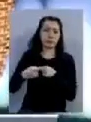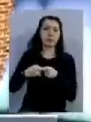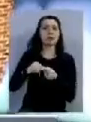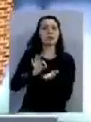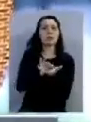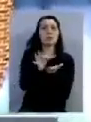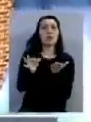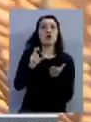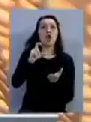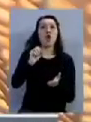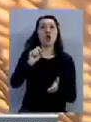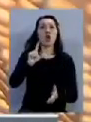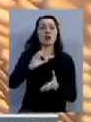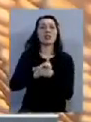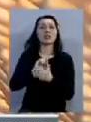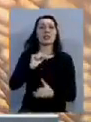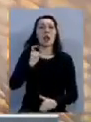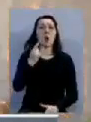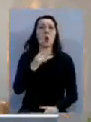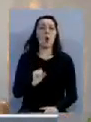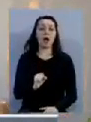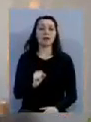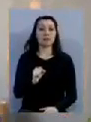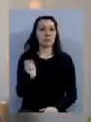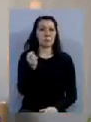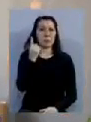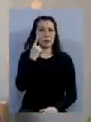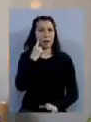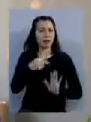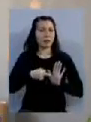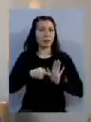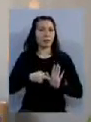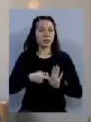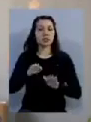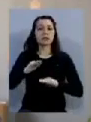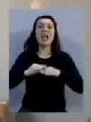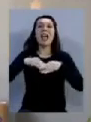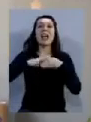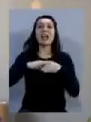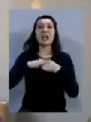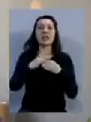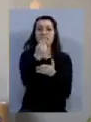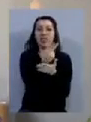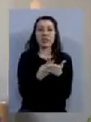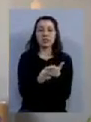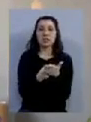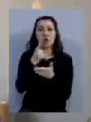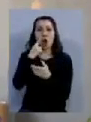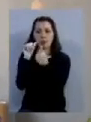provincia de Colchagua. Y la cualidad principal yo creo que tiene es el equilibrio entre el diseño y el